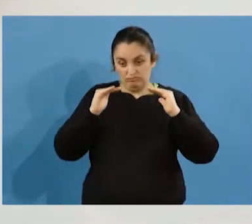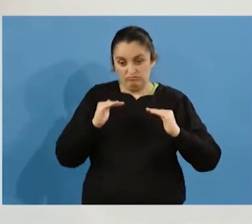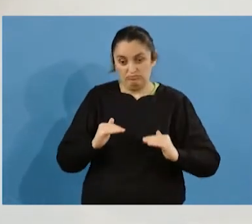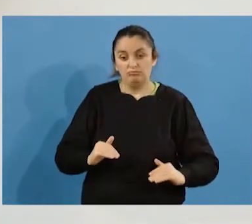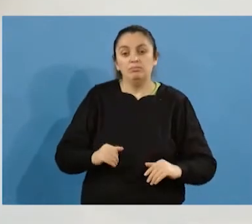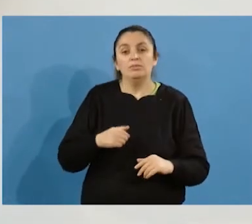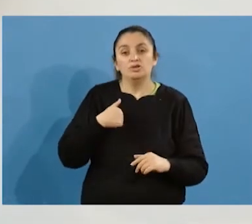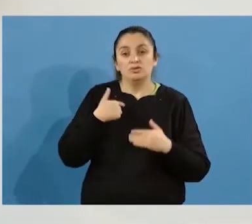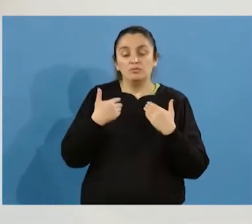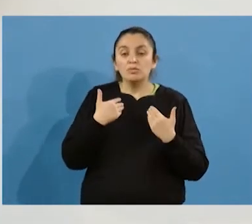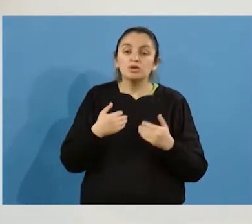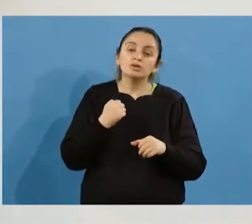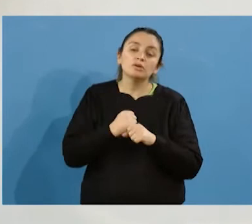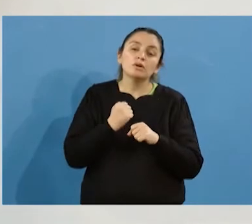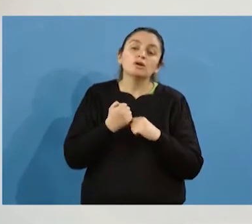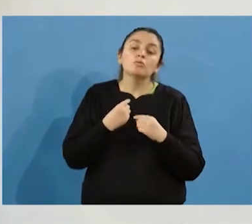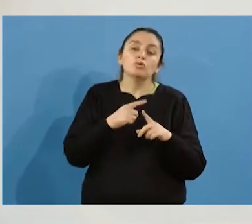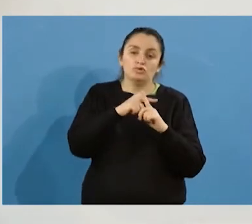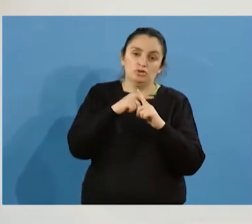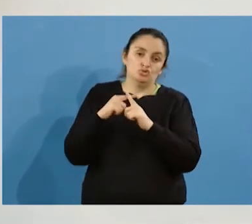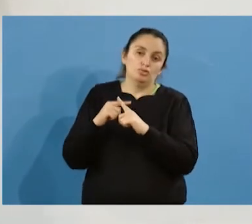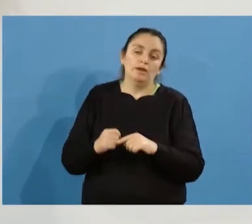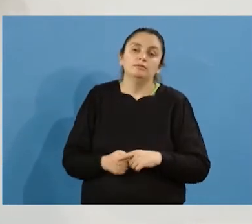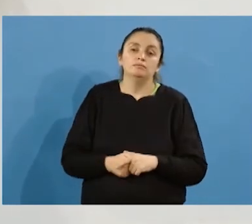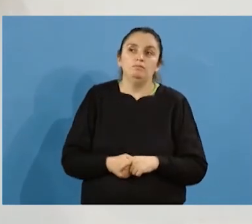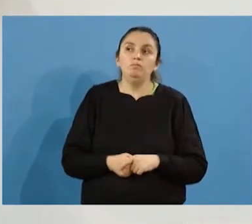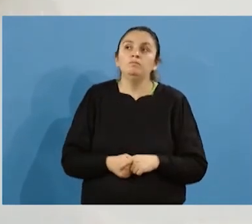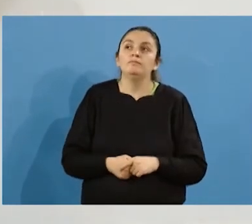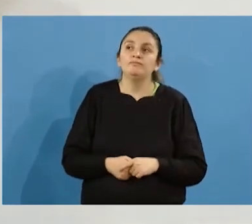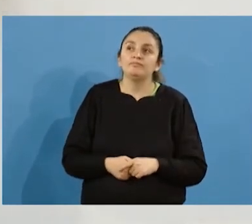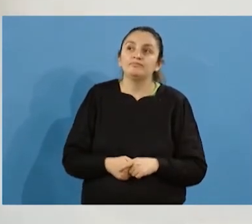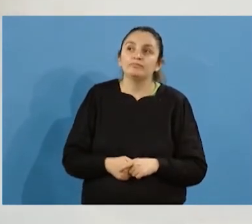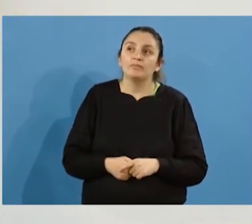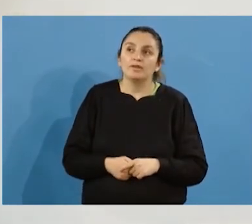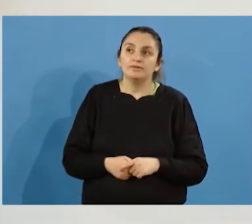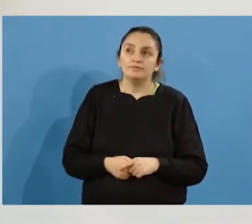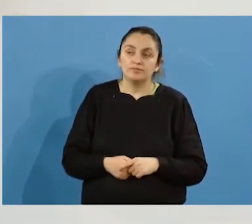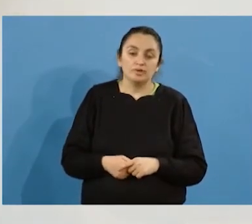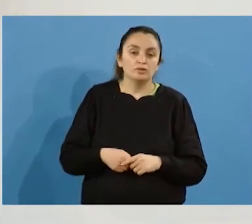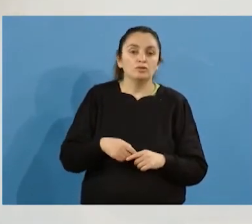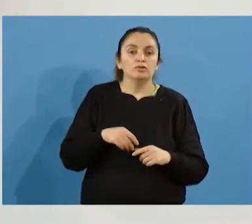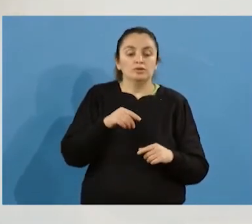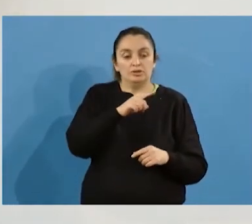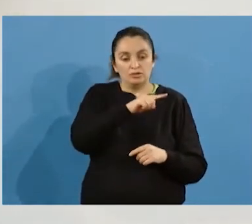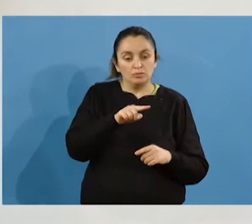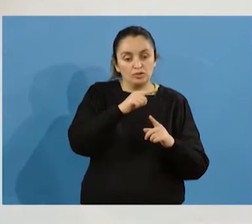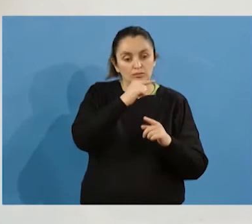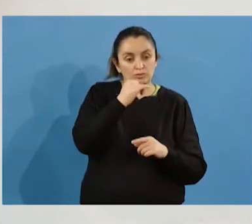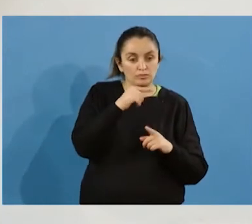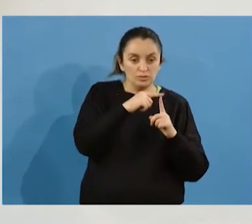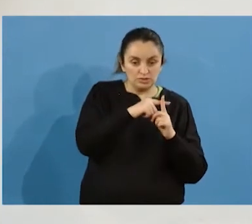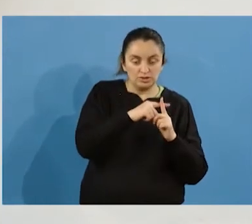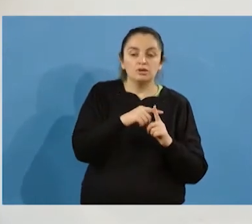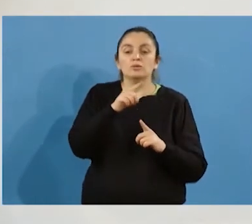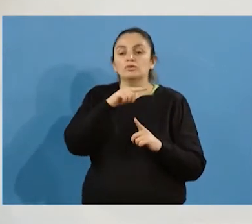puedo trabajar con la suma entonces tengo este es positivo este es positivo me va a dar 26